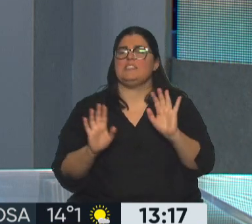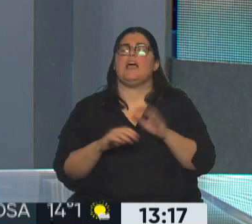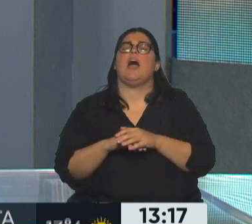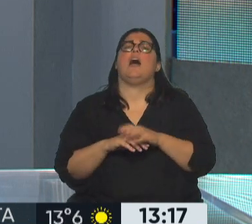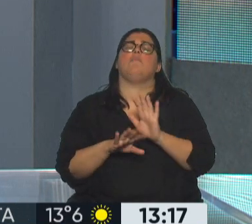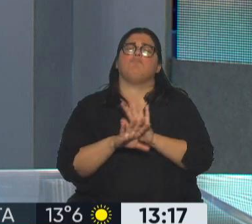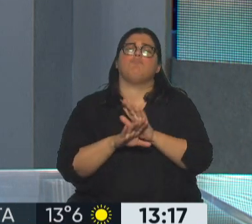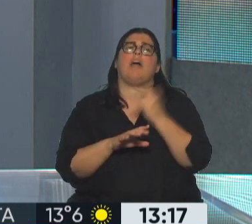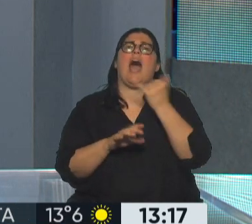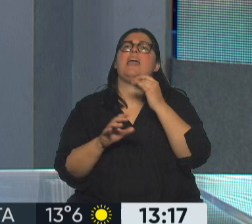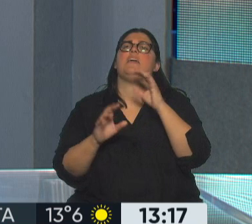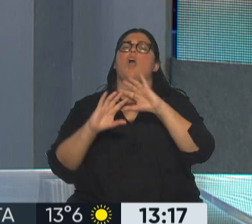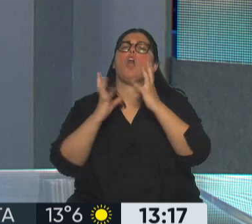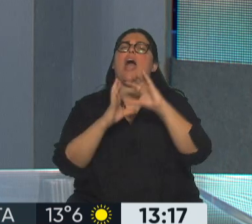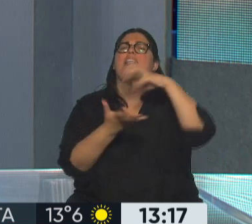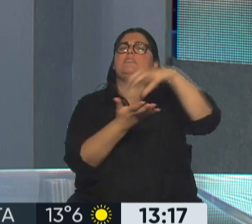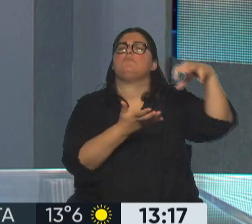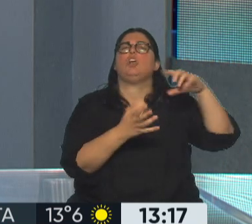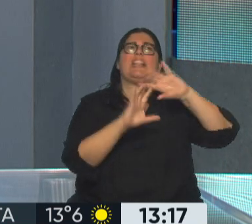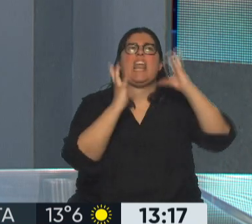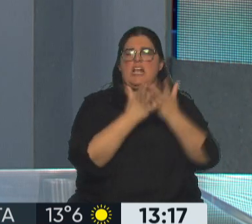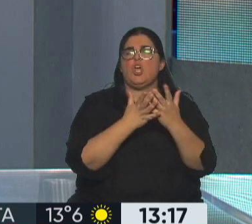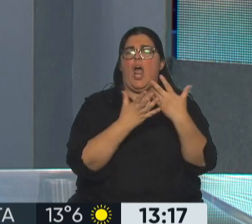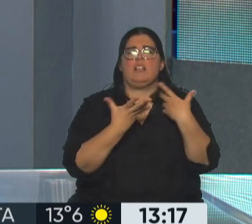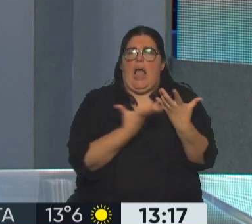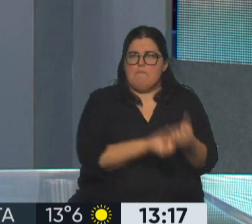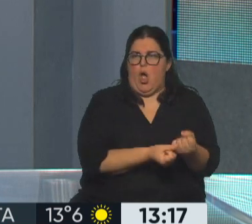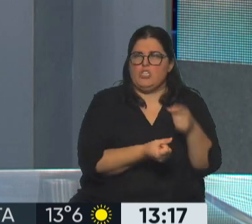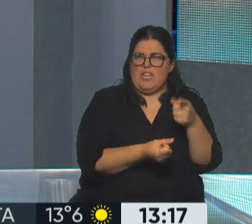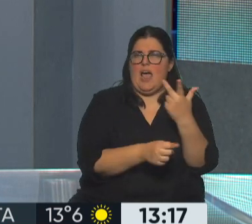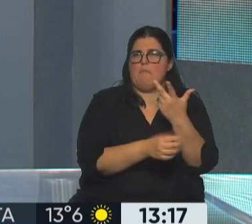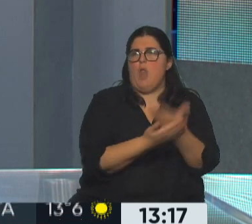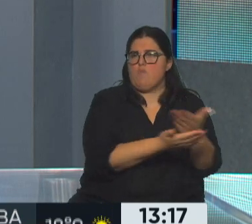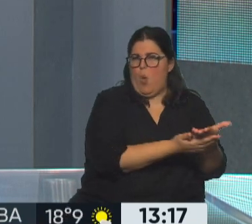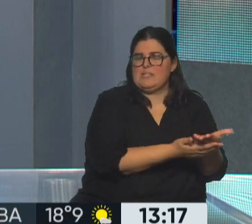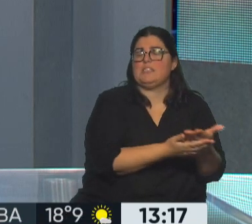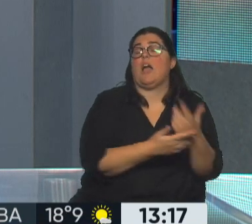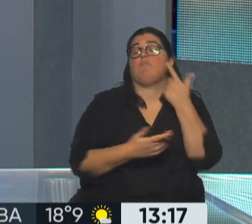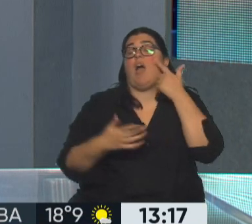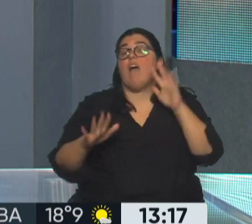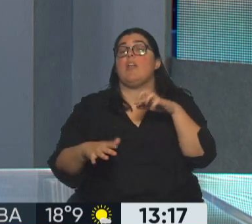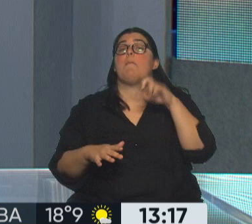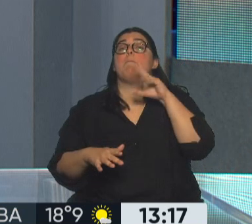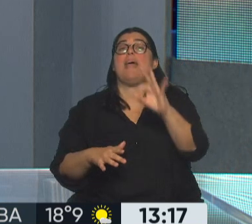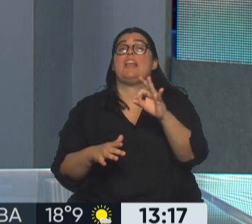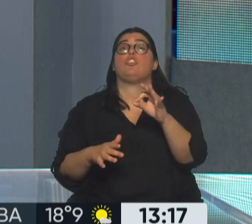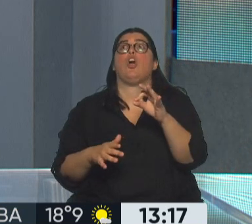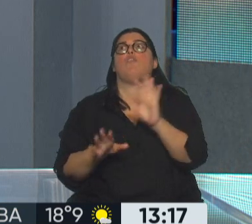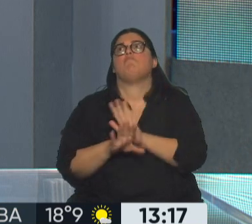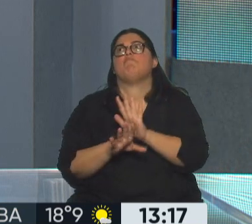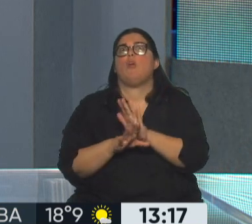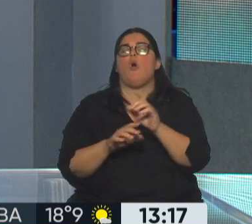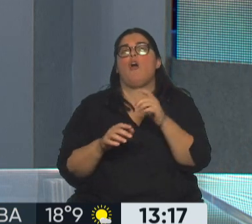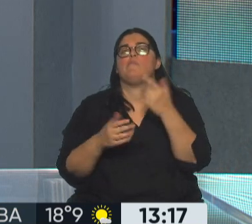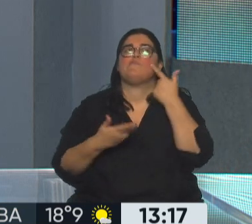avalada por organismos internacionales. Bueno, vamos a ver qué sucede y si esto es una forma también para Petro de poder dar esta